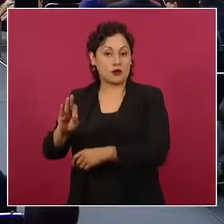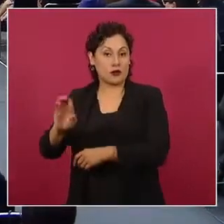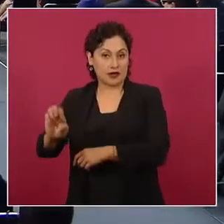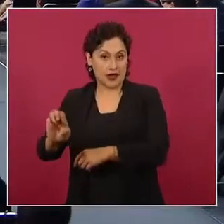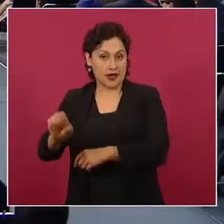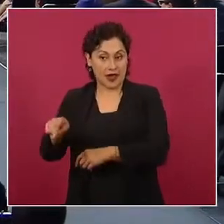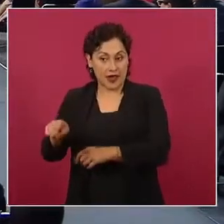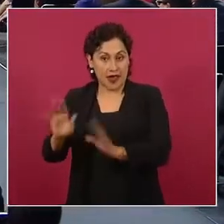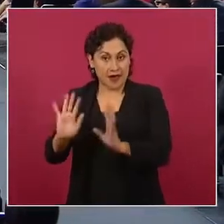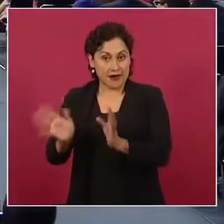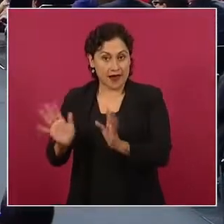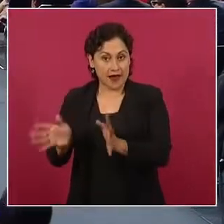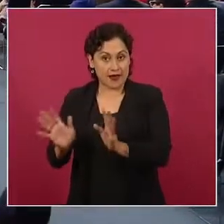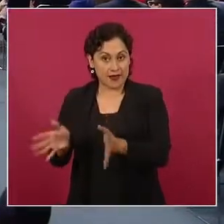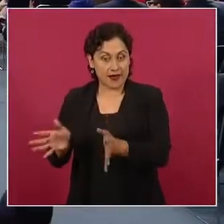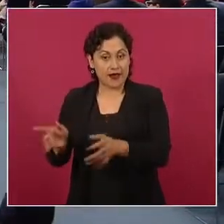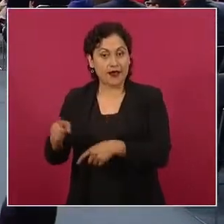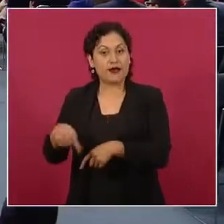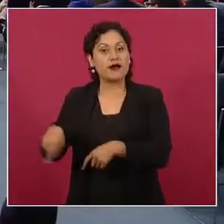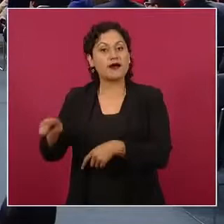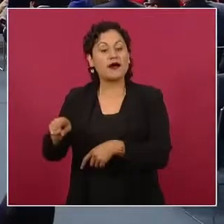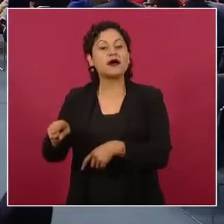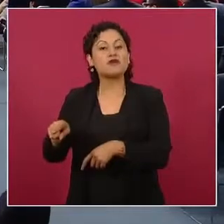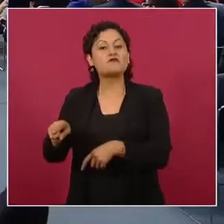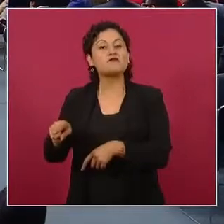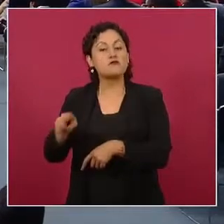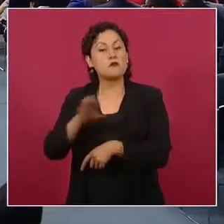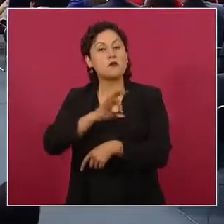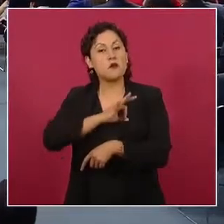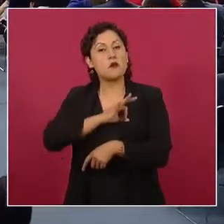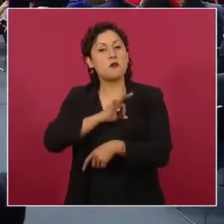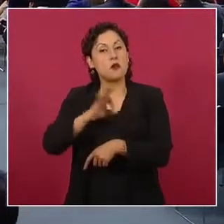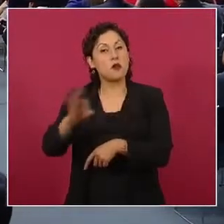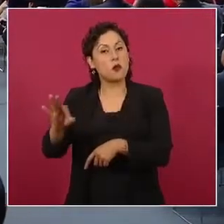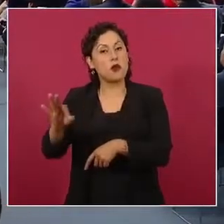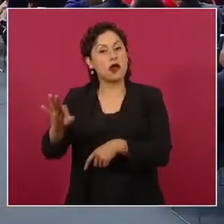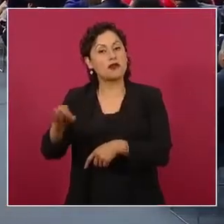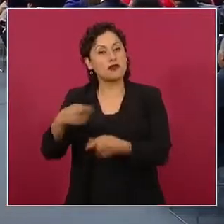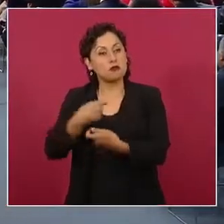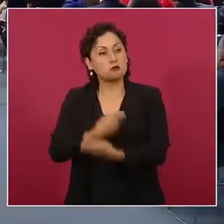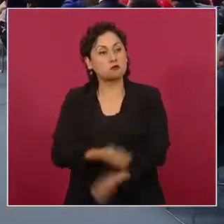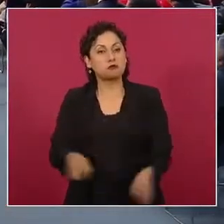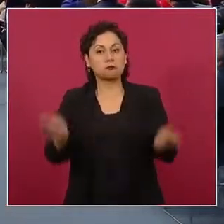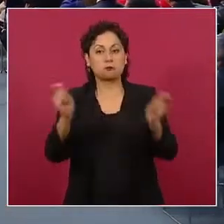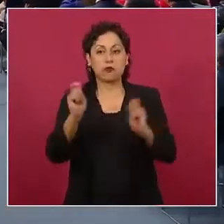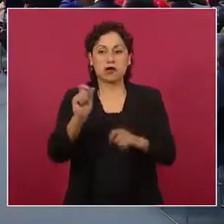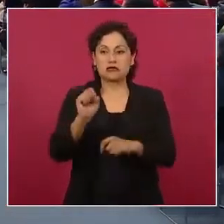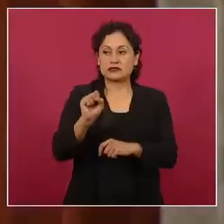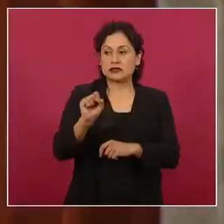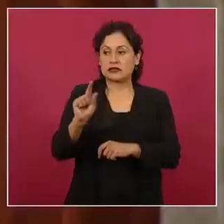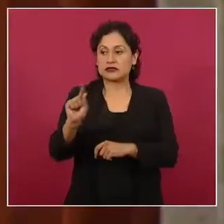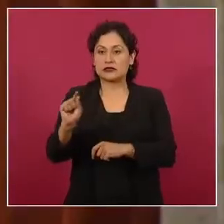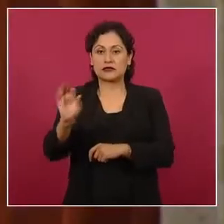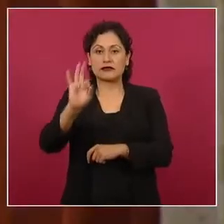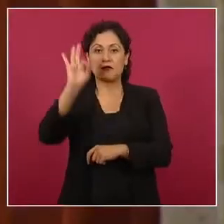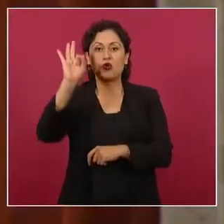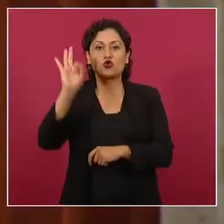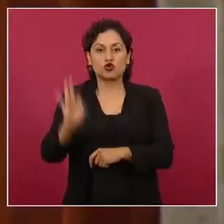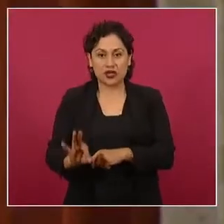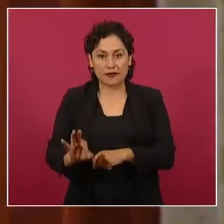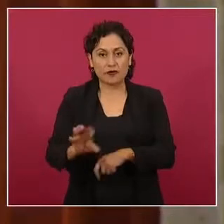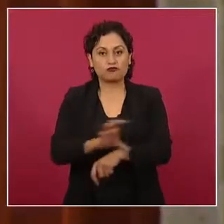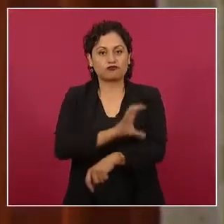pasar a producir hasta el 60-70% de la